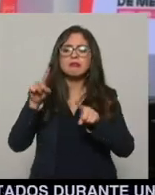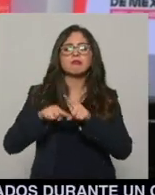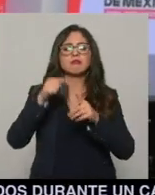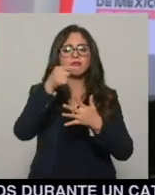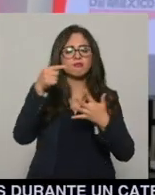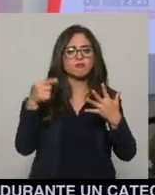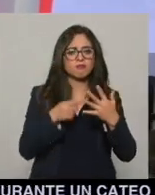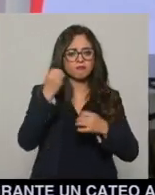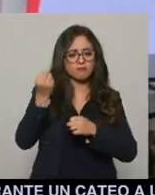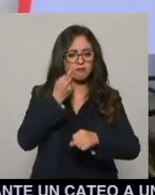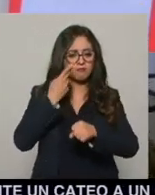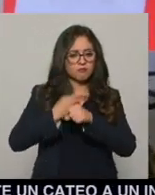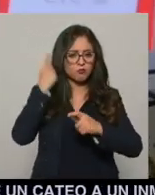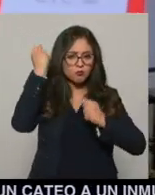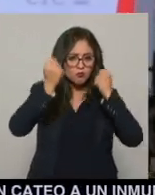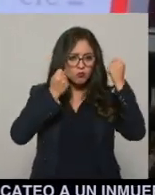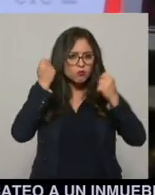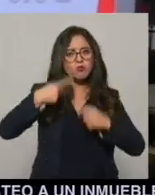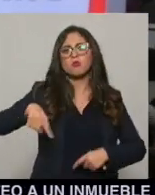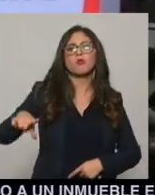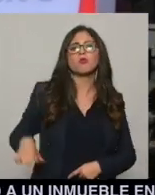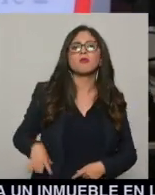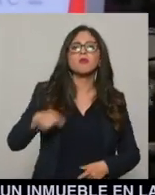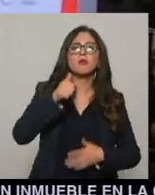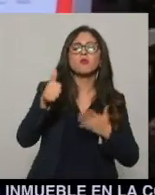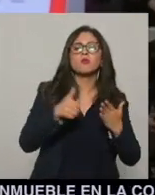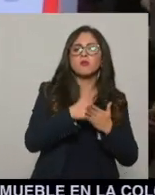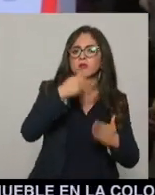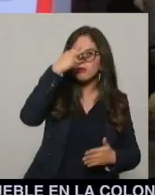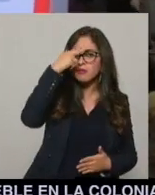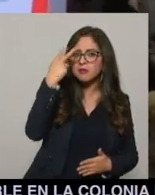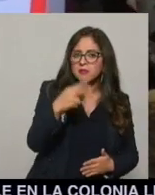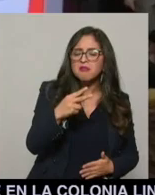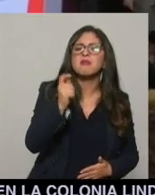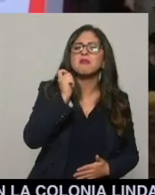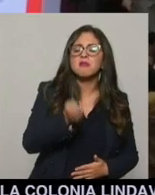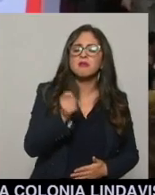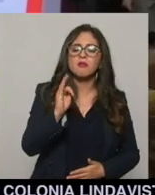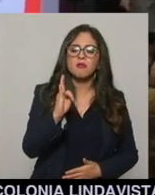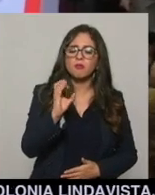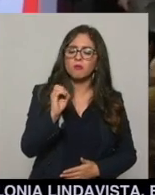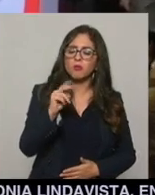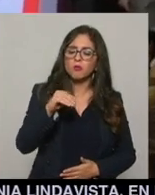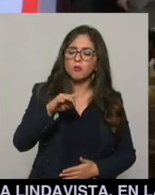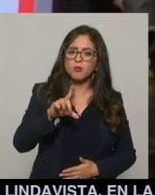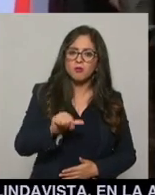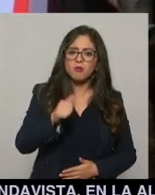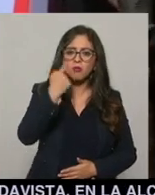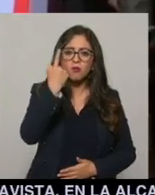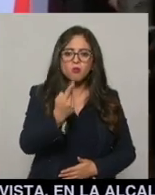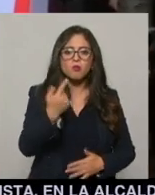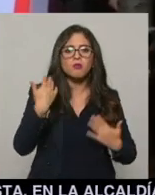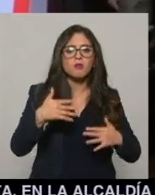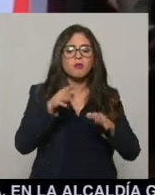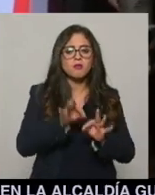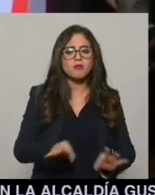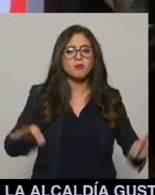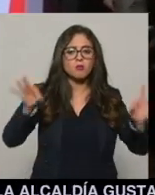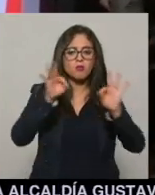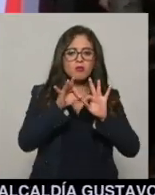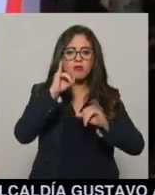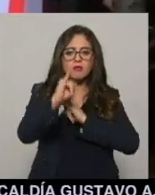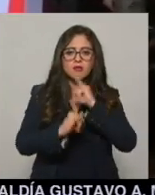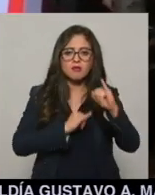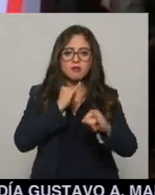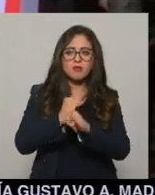secretario de Turismo del Gobierno de la Ciudad de México, ya que la Fórmula 1 es uno de los eventos más importantes de talla internacional que han